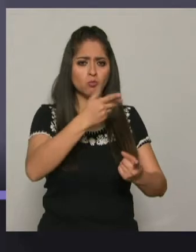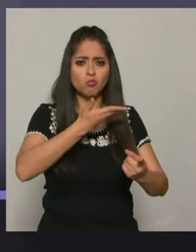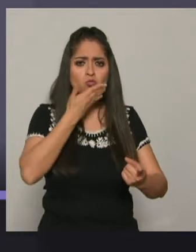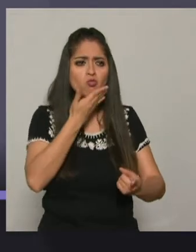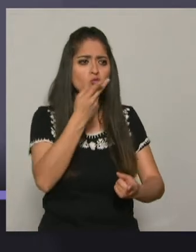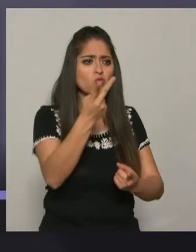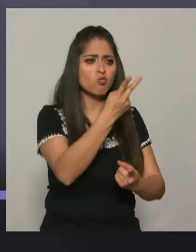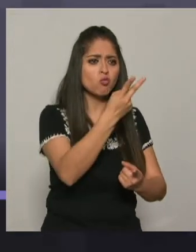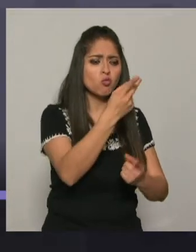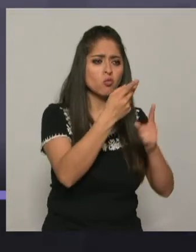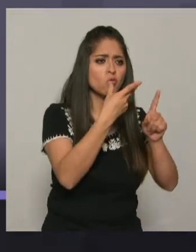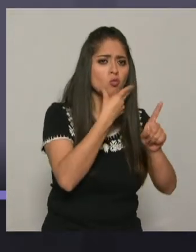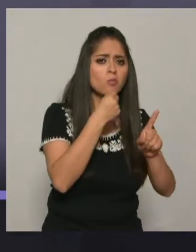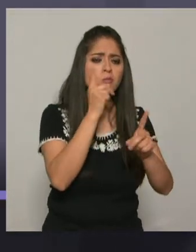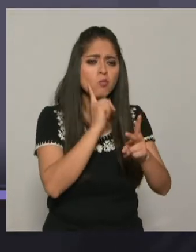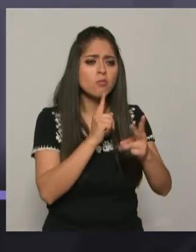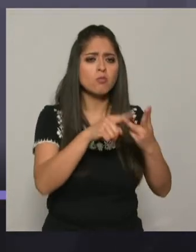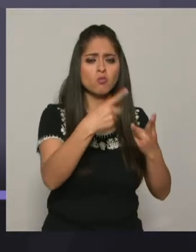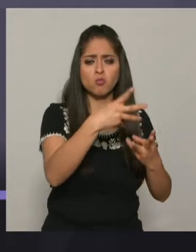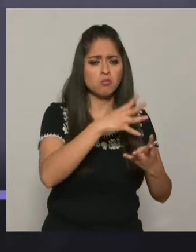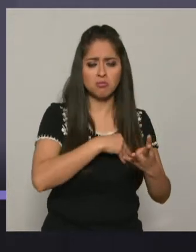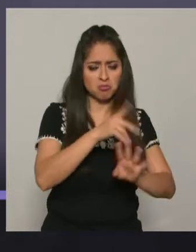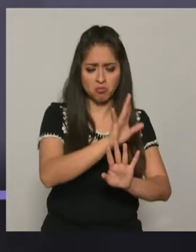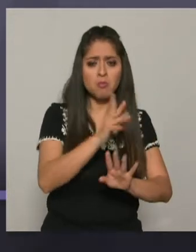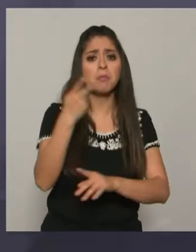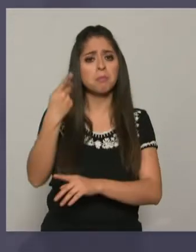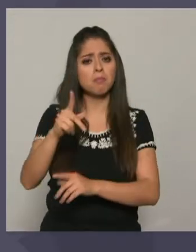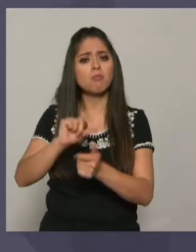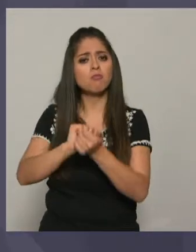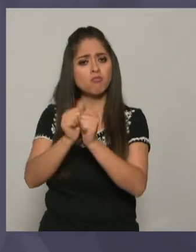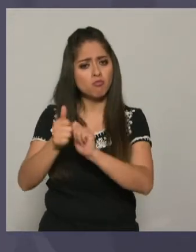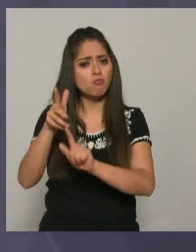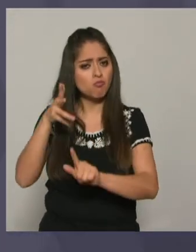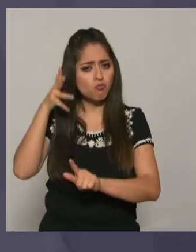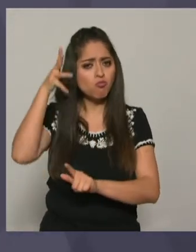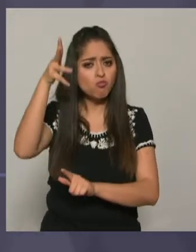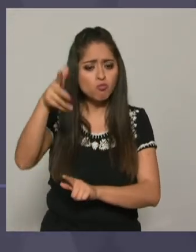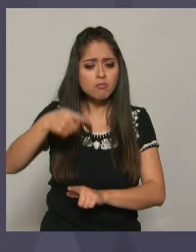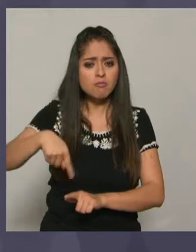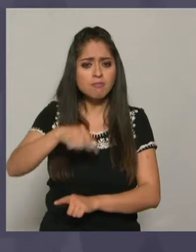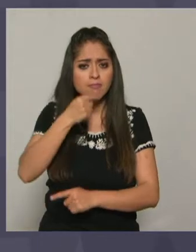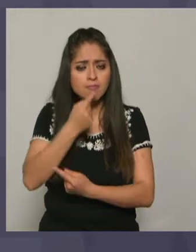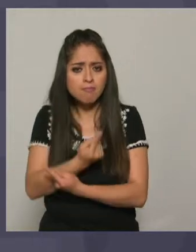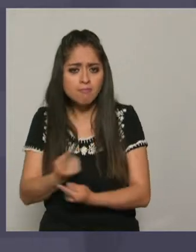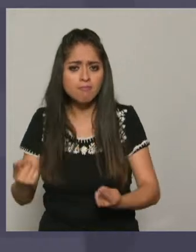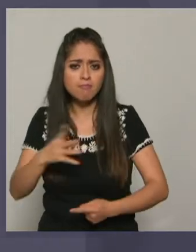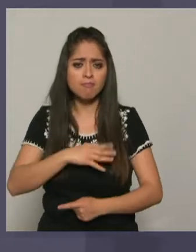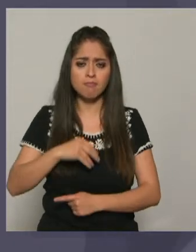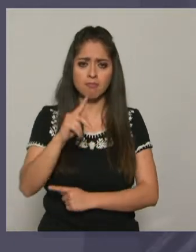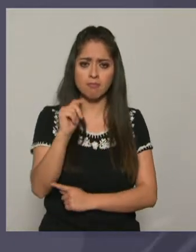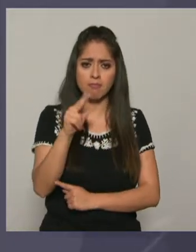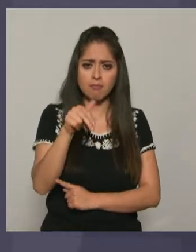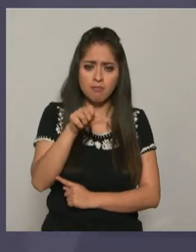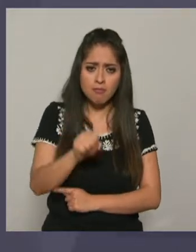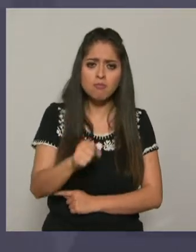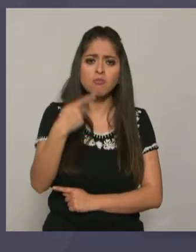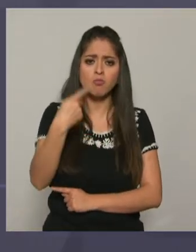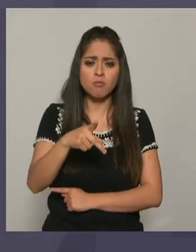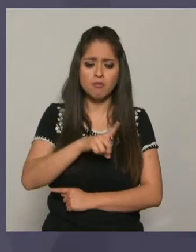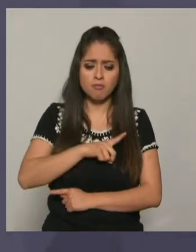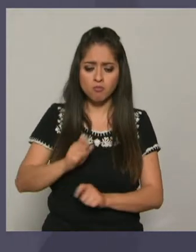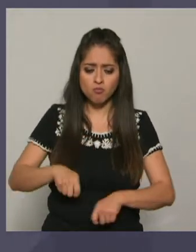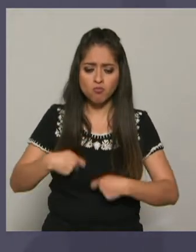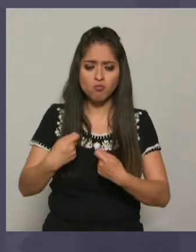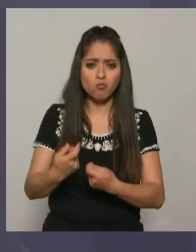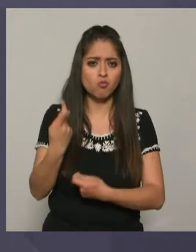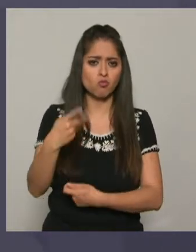pero significará un gran cambio para que las hijas e hijos de las familias trans puedan tener acceso a sus derechos.